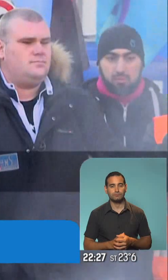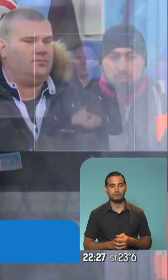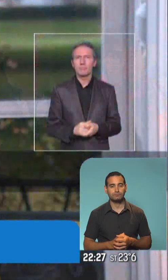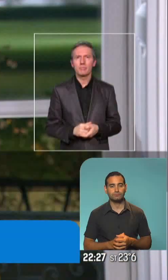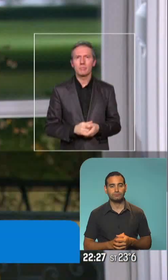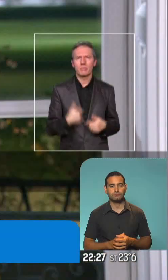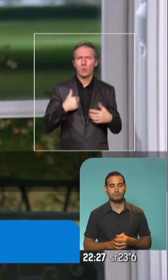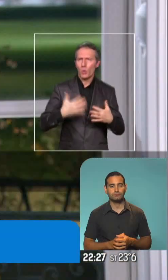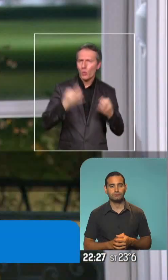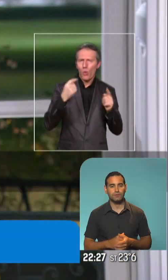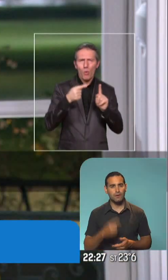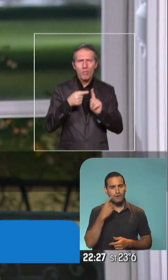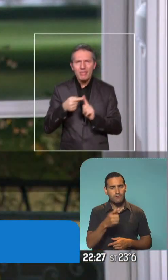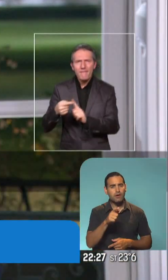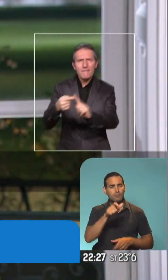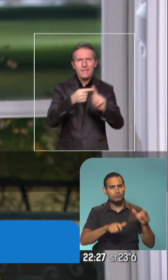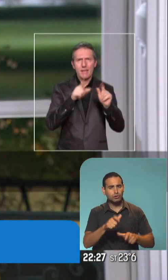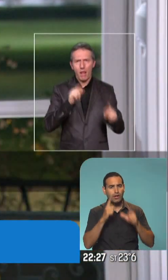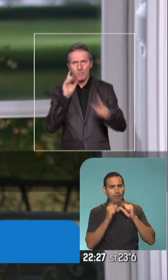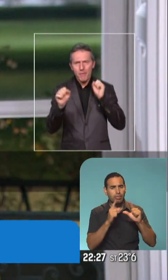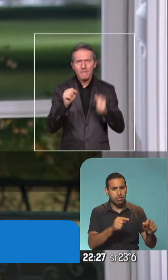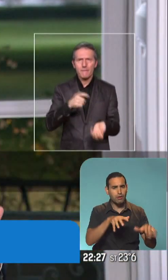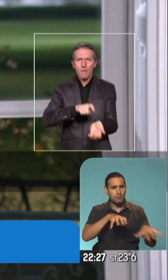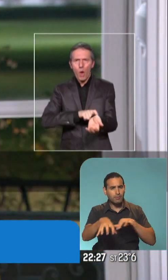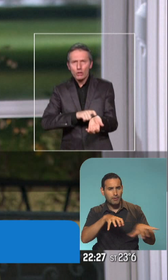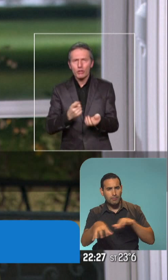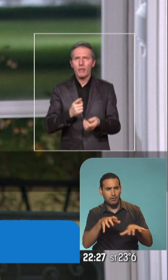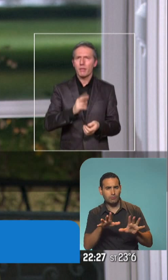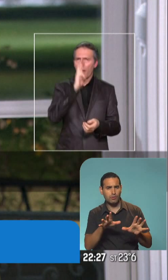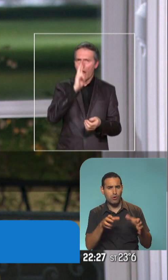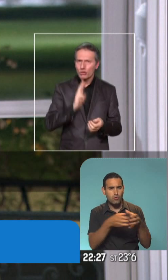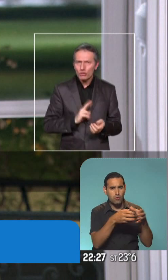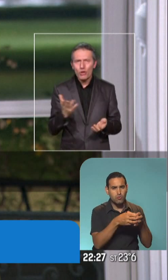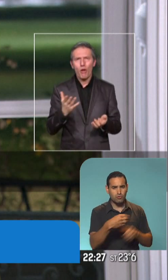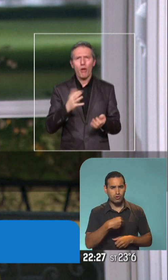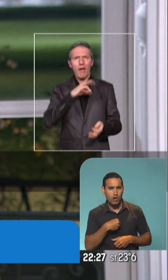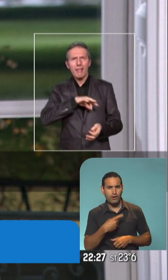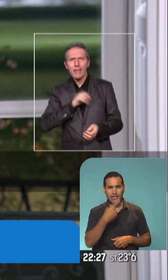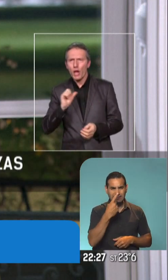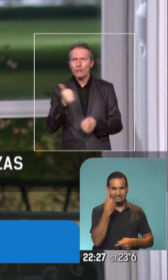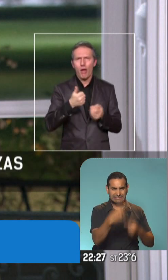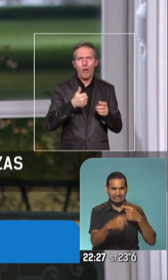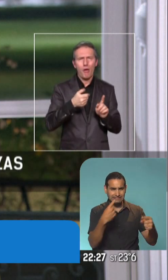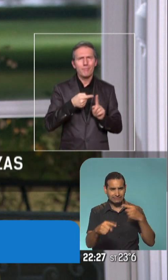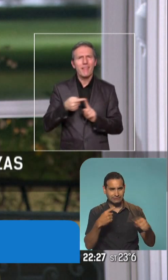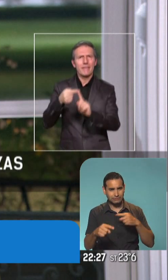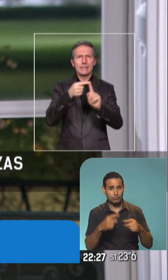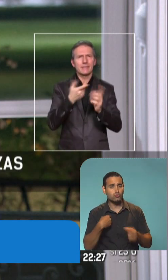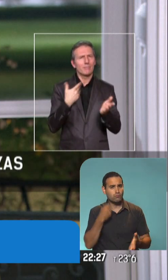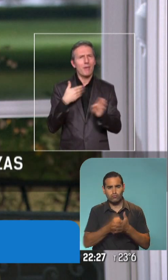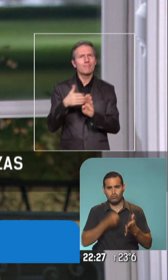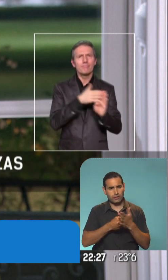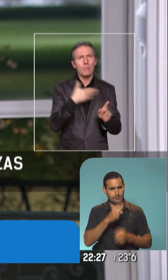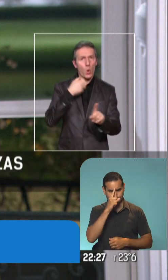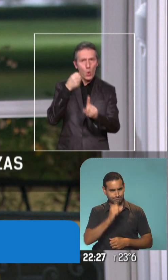Je vois trop de divisions au nom des origines, des religions, des intérêts. Je lutterai